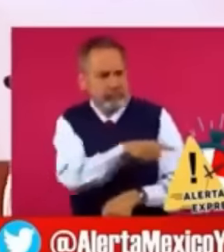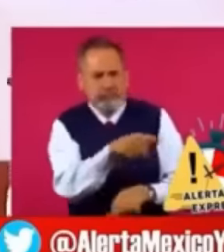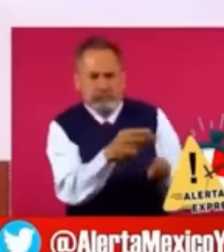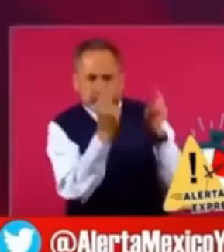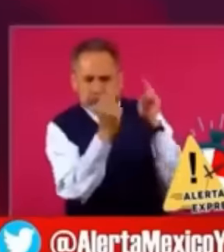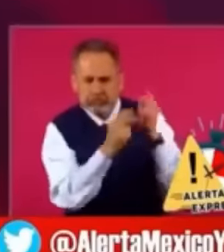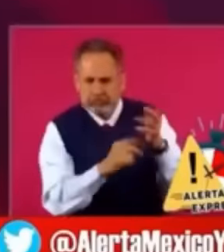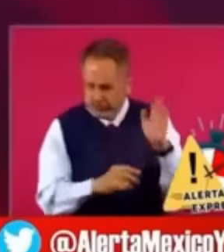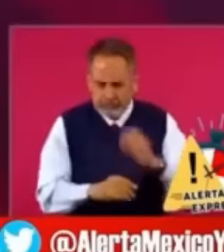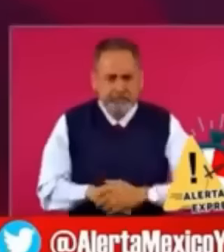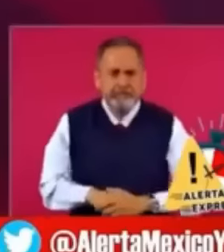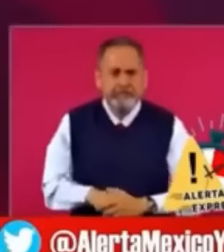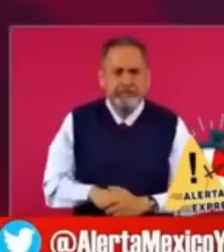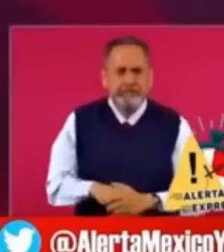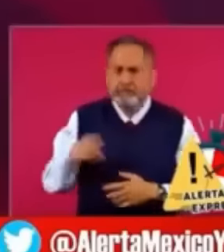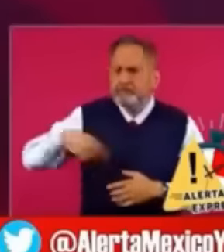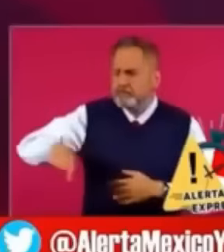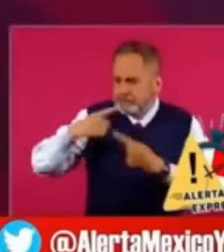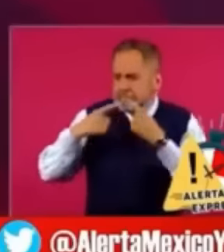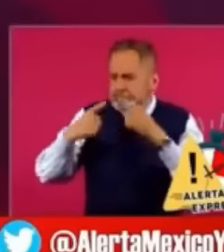resolviendo